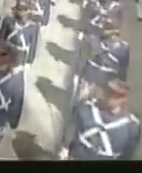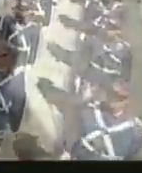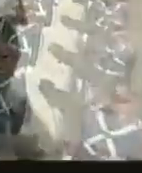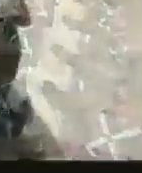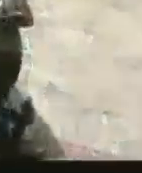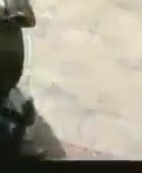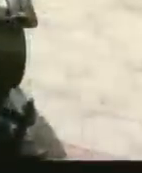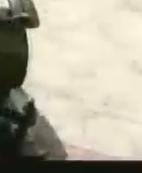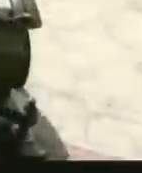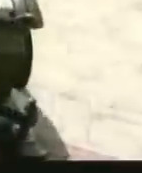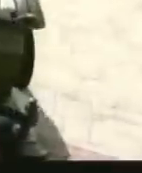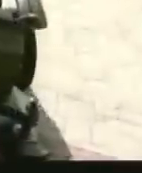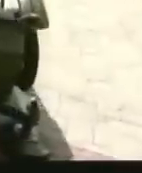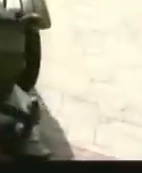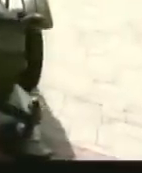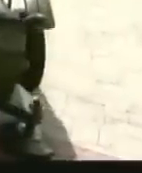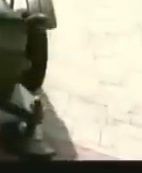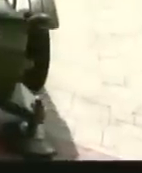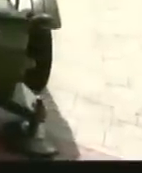¡Ahora!